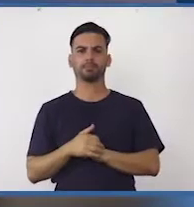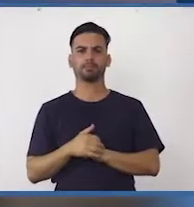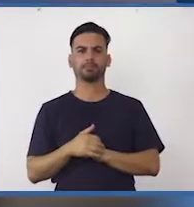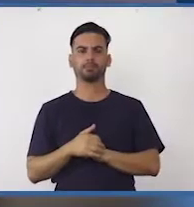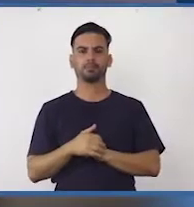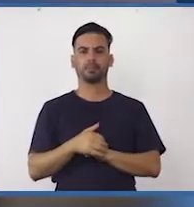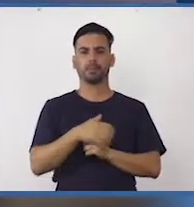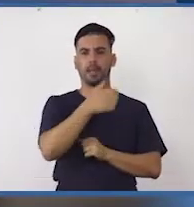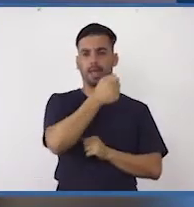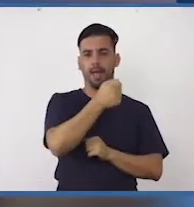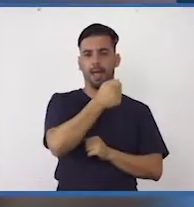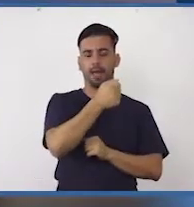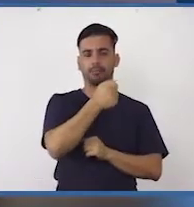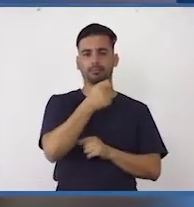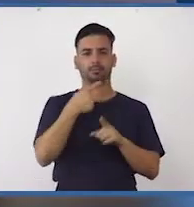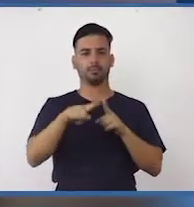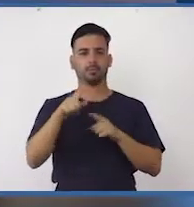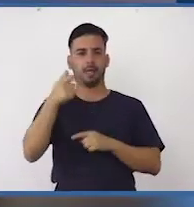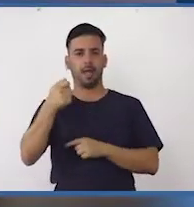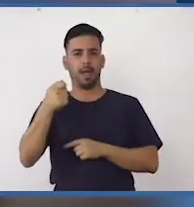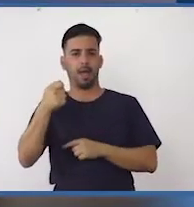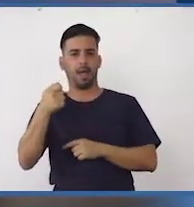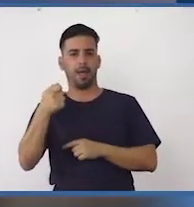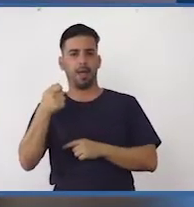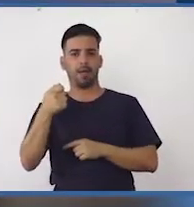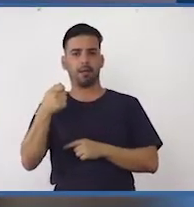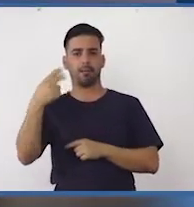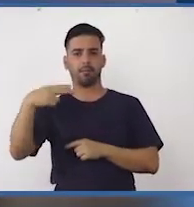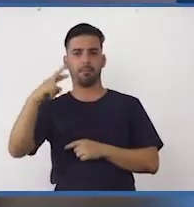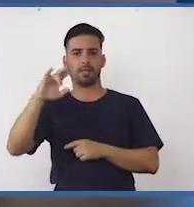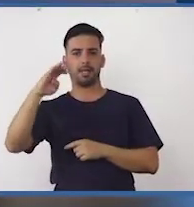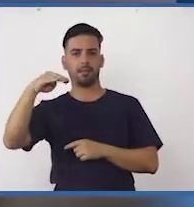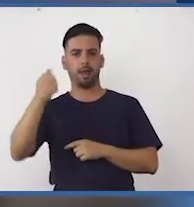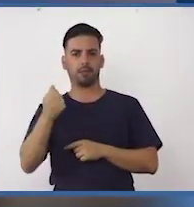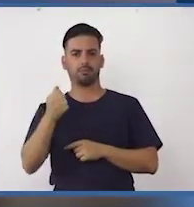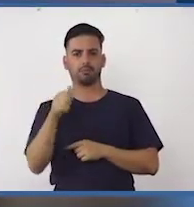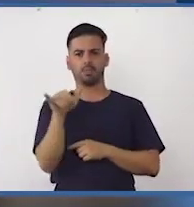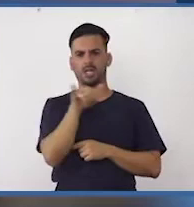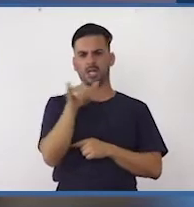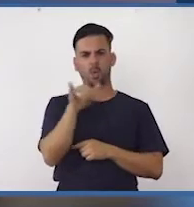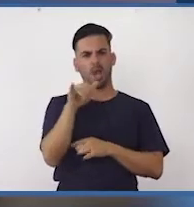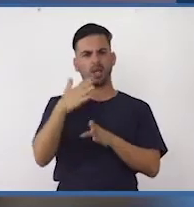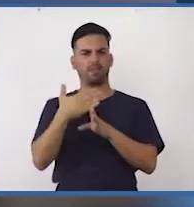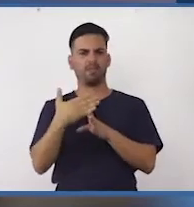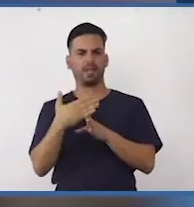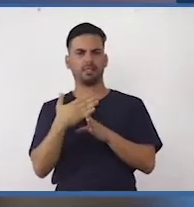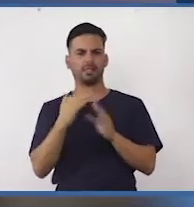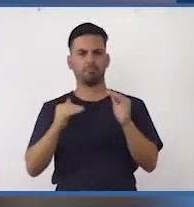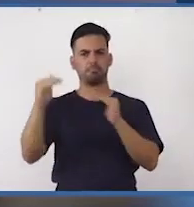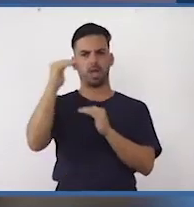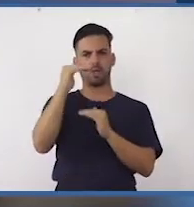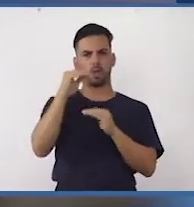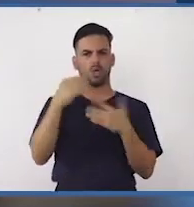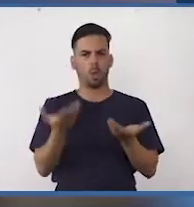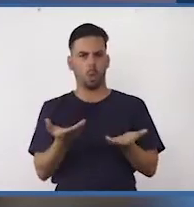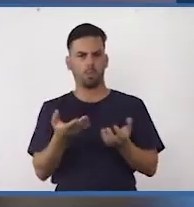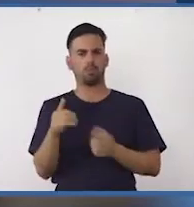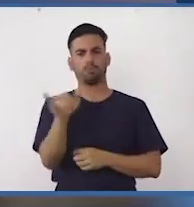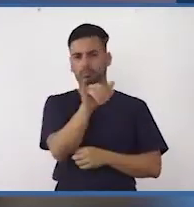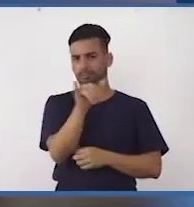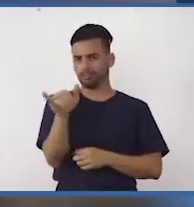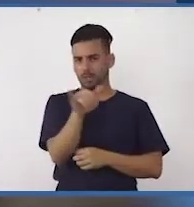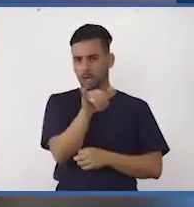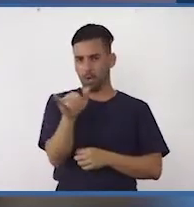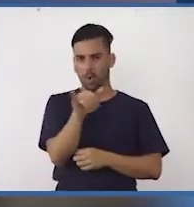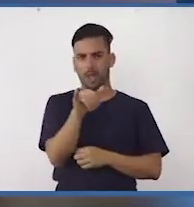A' y A son iguales, son diferentes, son mayores. No, ¿cómo van a ser? Iguales. ¿Por qué?